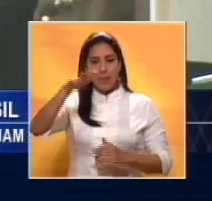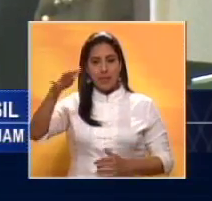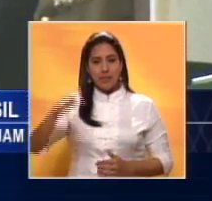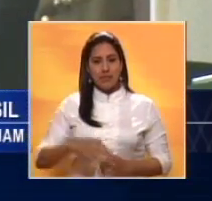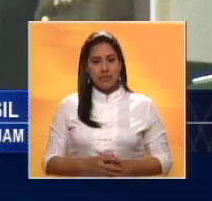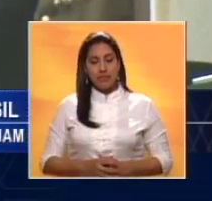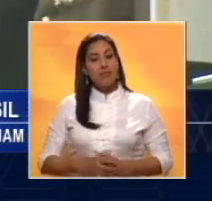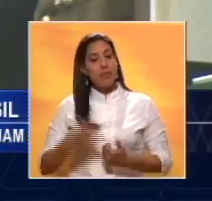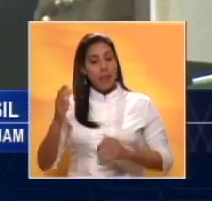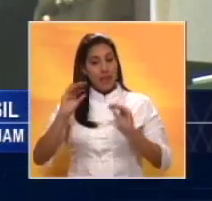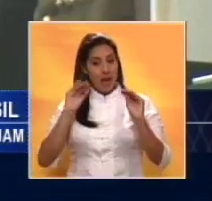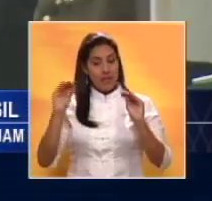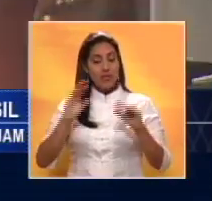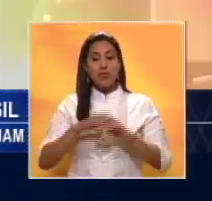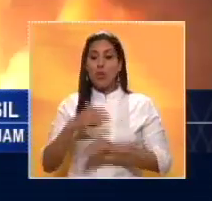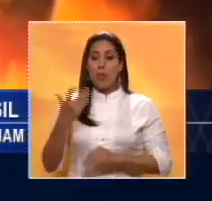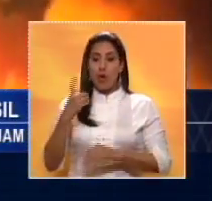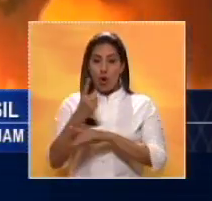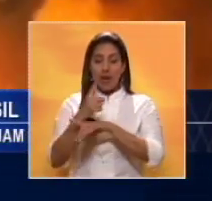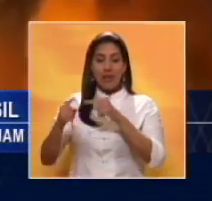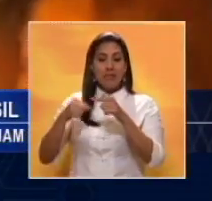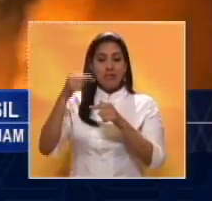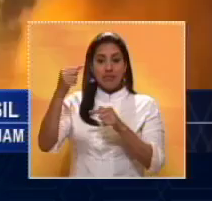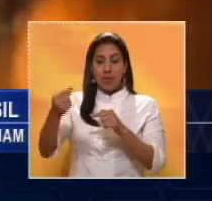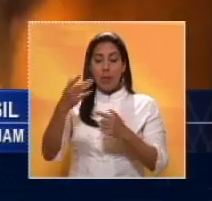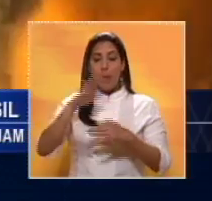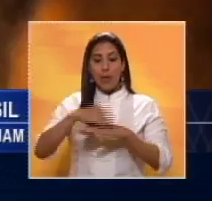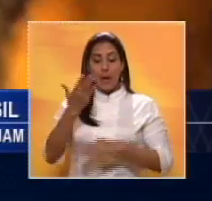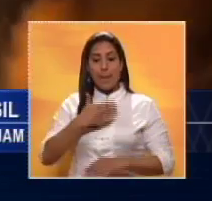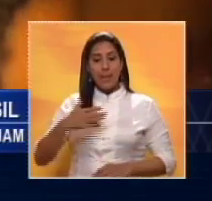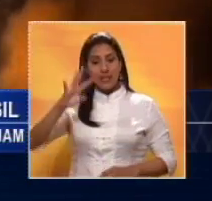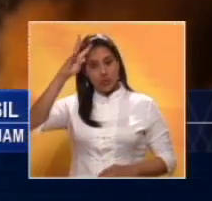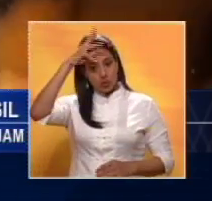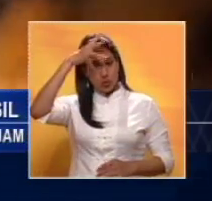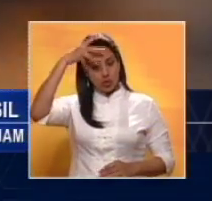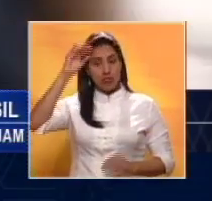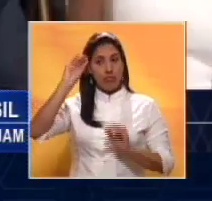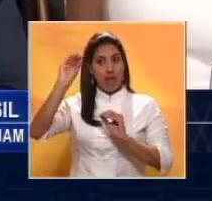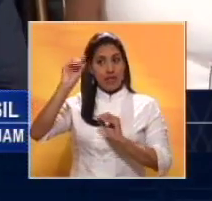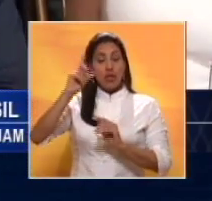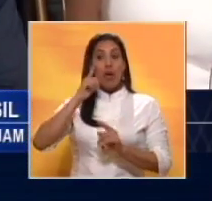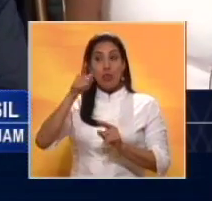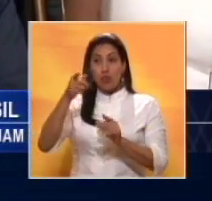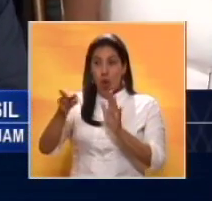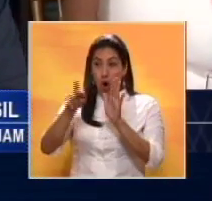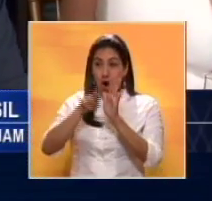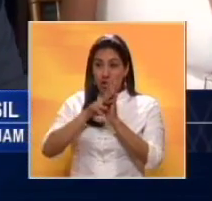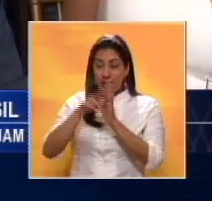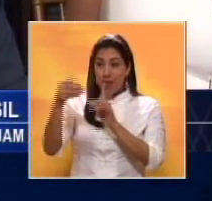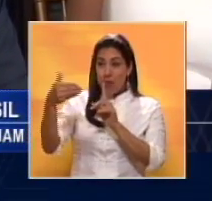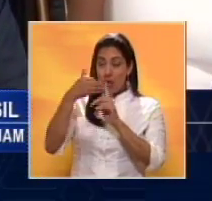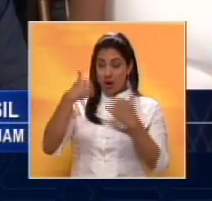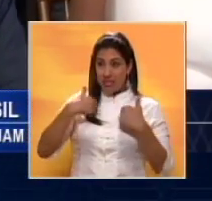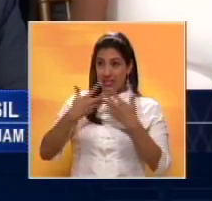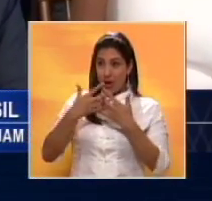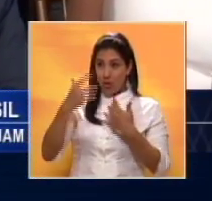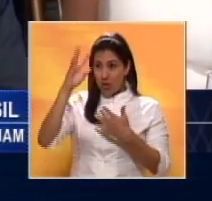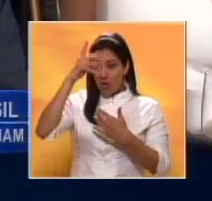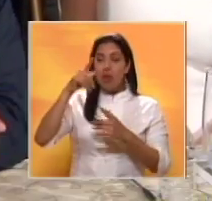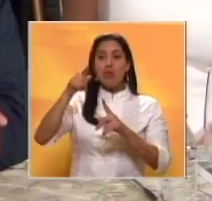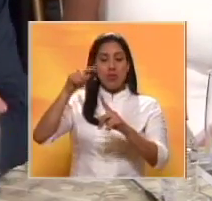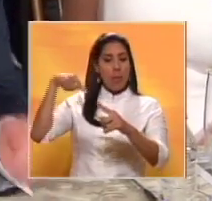Pacífico. El anuncio surge horas después de que el presidente Donald Trump advirtiera que si vuelven a amenazar a Estados Unidos,